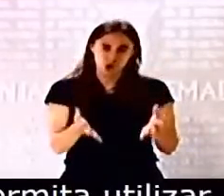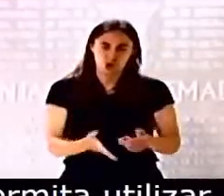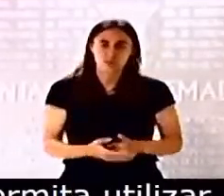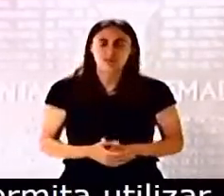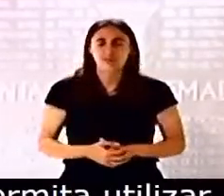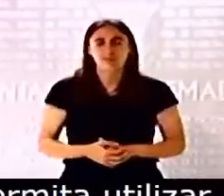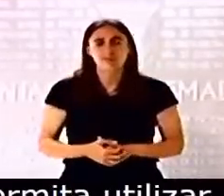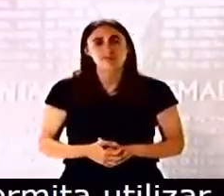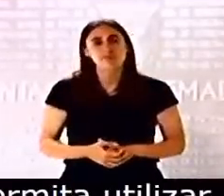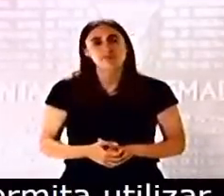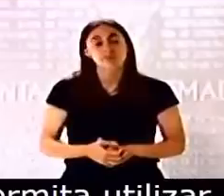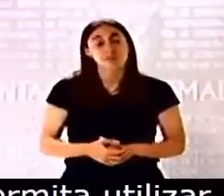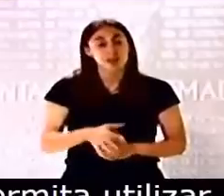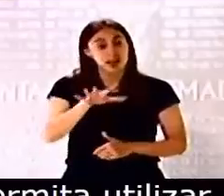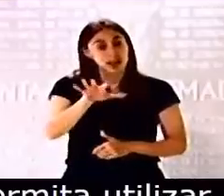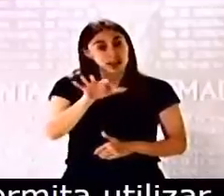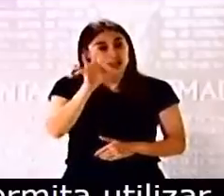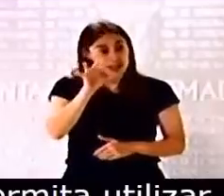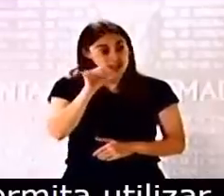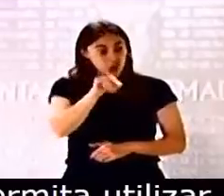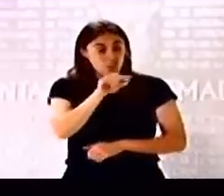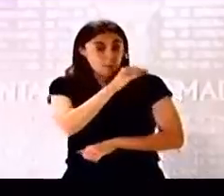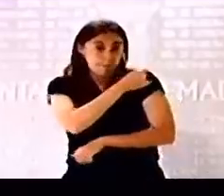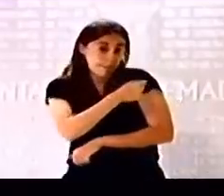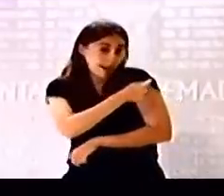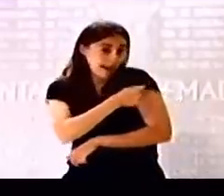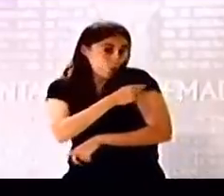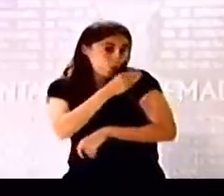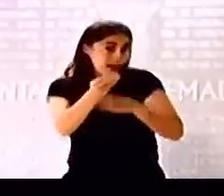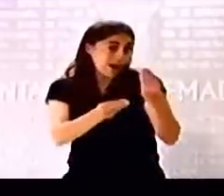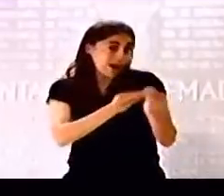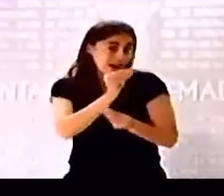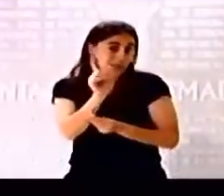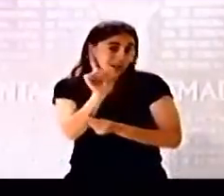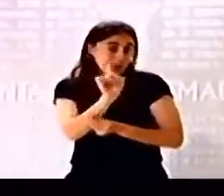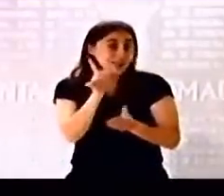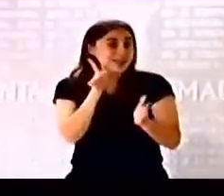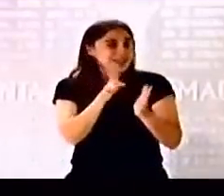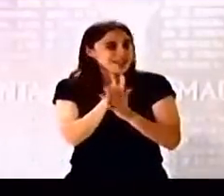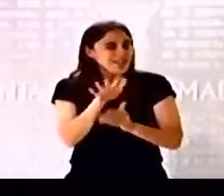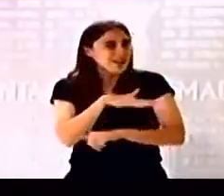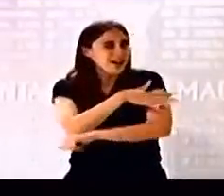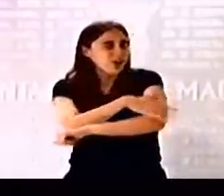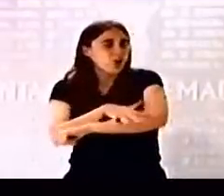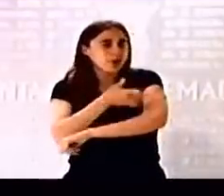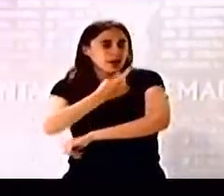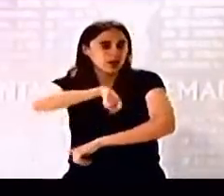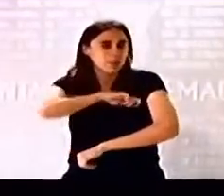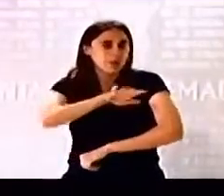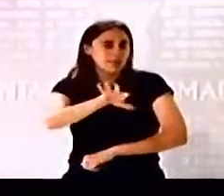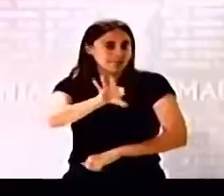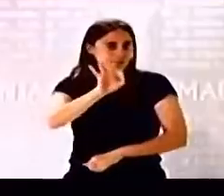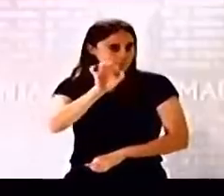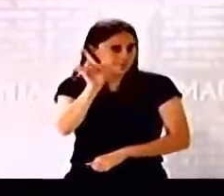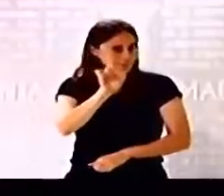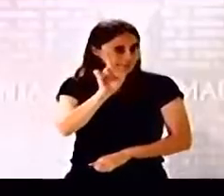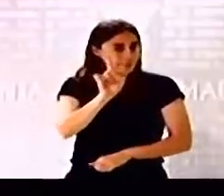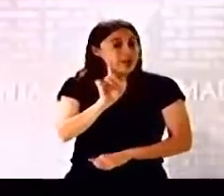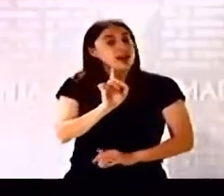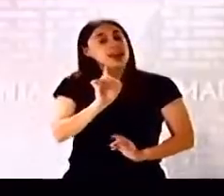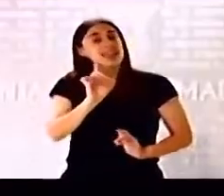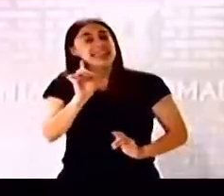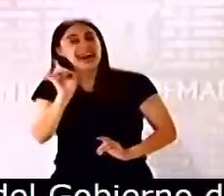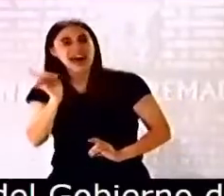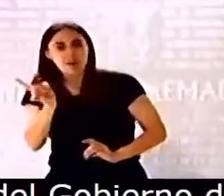La decisión de no usar la vacuna de Janssen no es una decisión del Gobierno de España, ni siquiera es una decisión